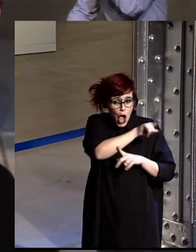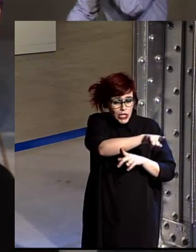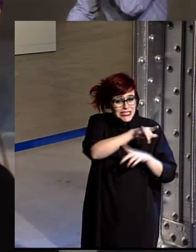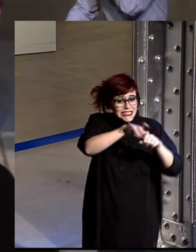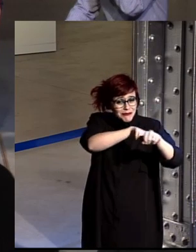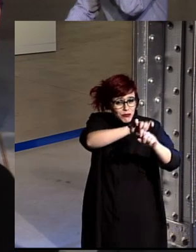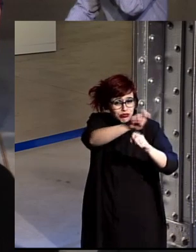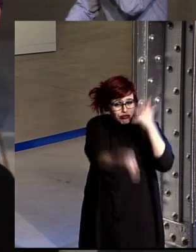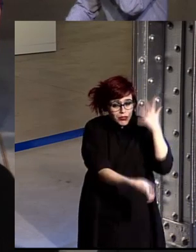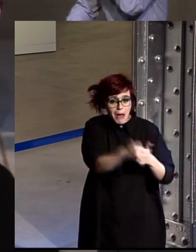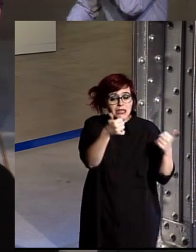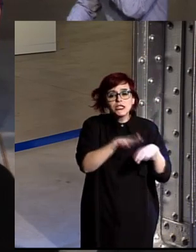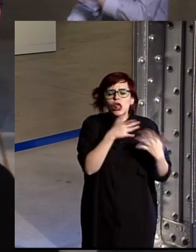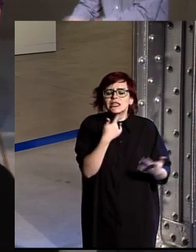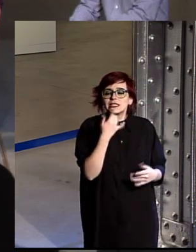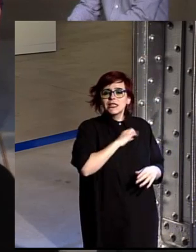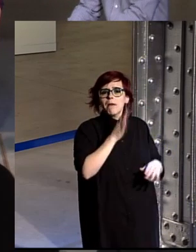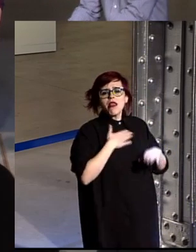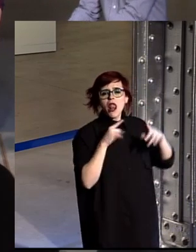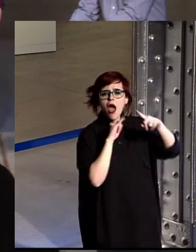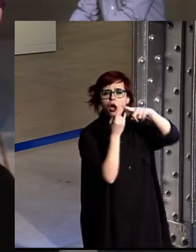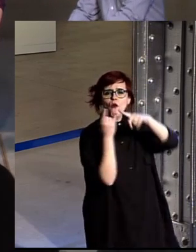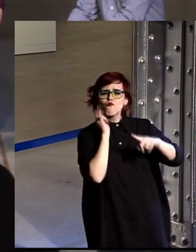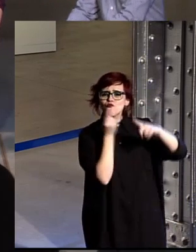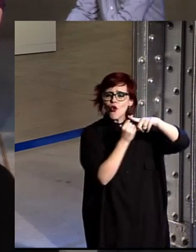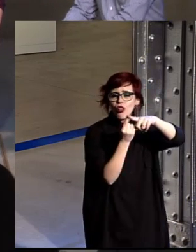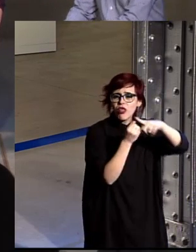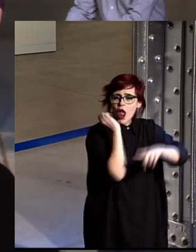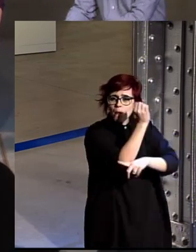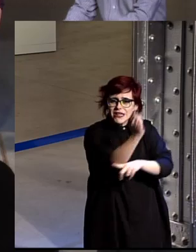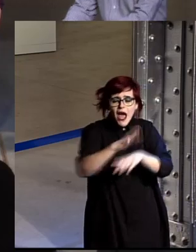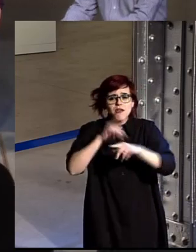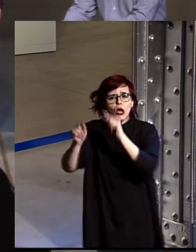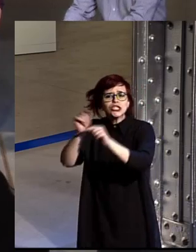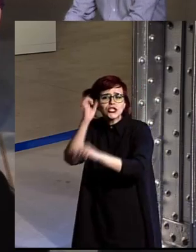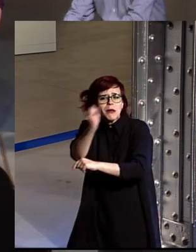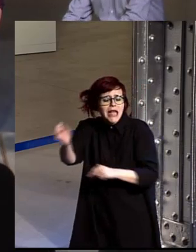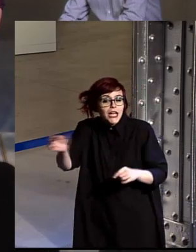entonces, si mañana nos cargamos a todos los murciélagos del mundo No. y los mosquitos, dejadme pensar así en grande,